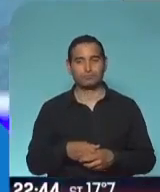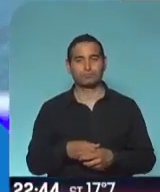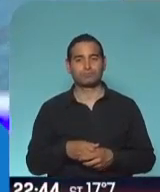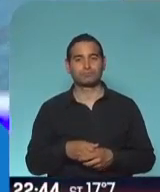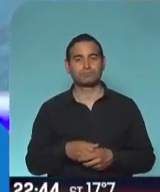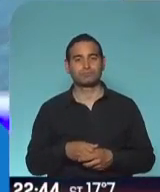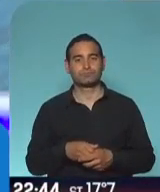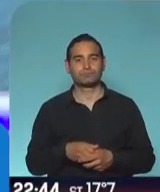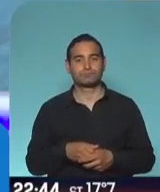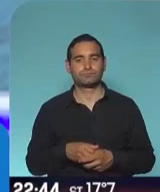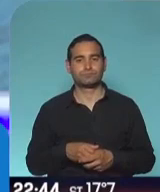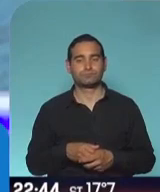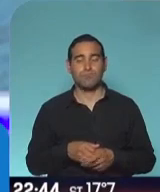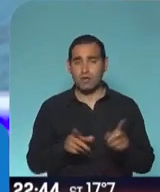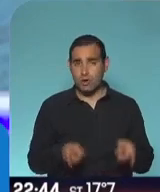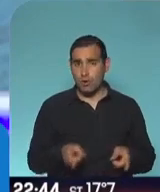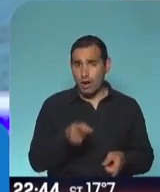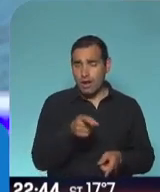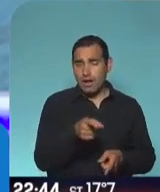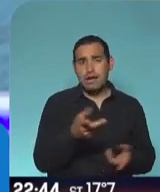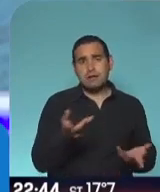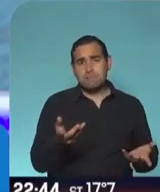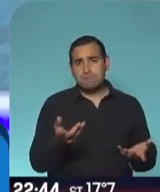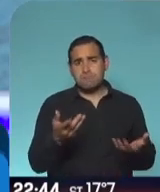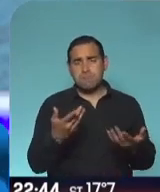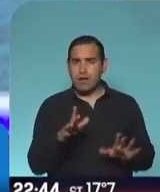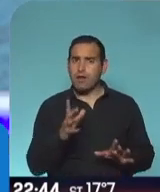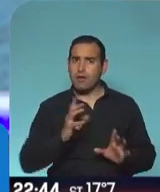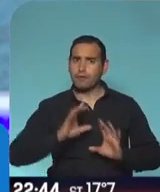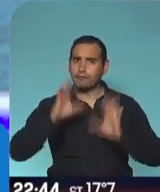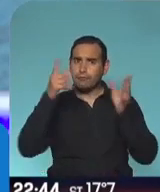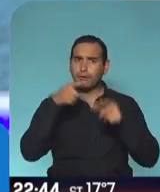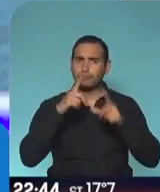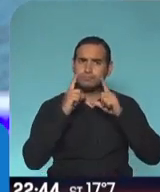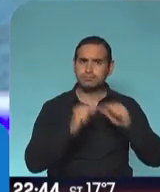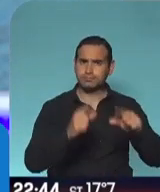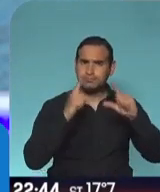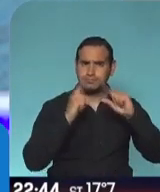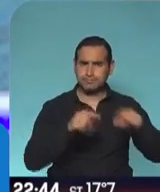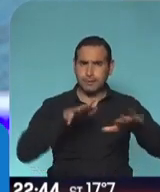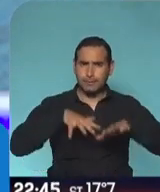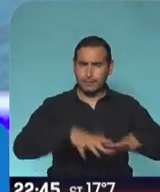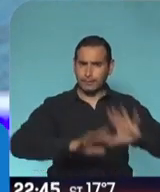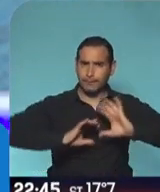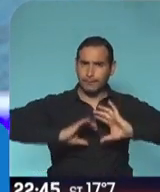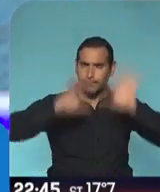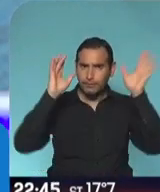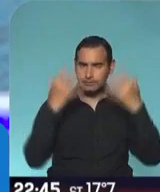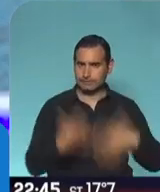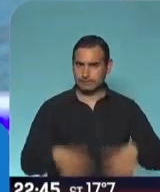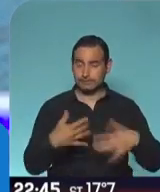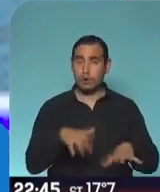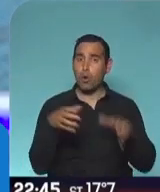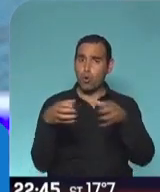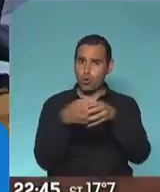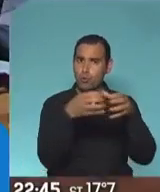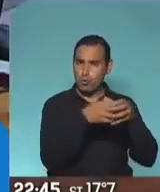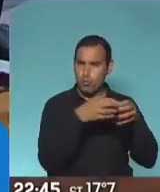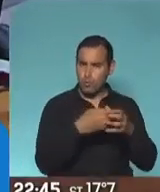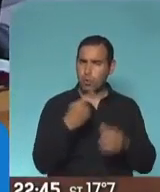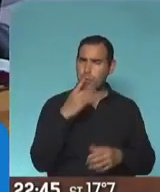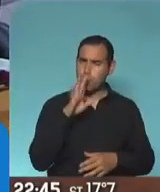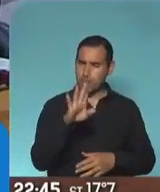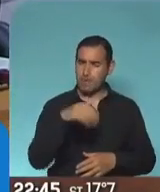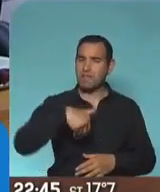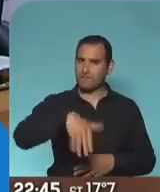criticarlo. De todas maneras, más allá de la furia de estas manifestaciones, muchas de las cuales están algunos grupos prometiendo, como